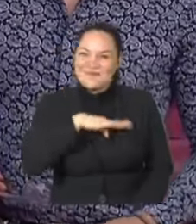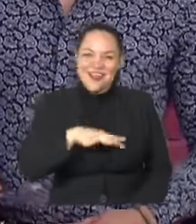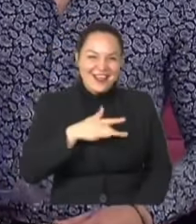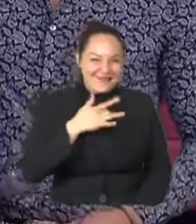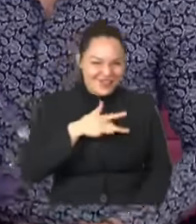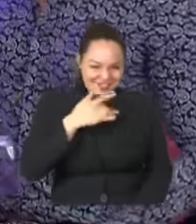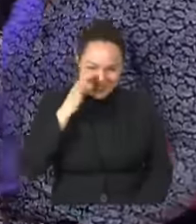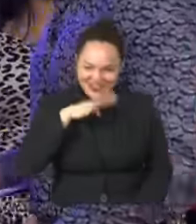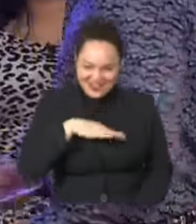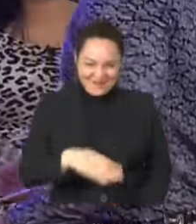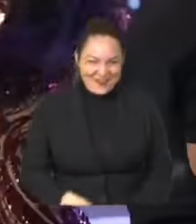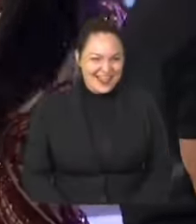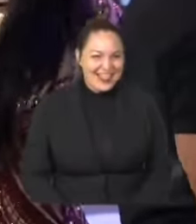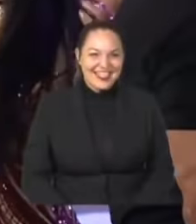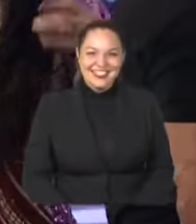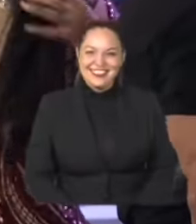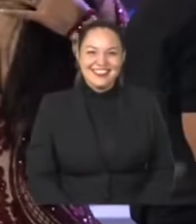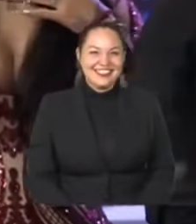mal.